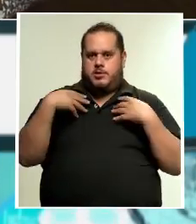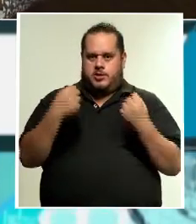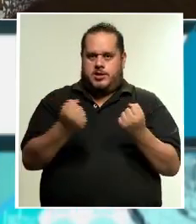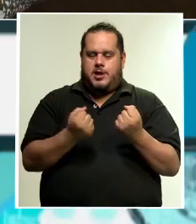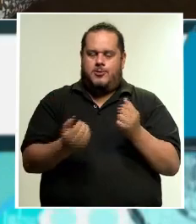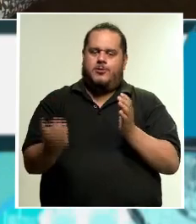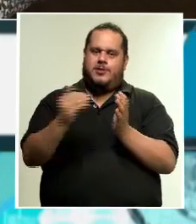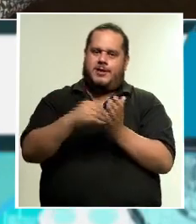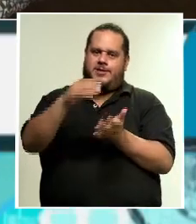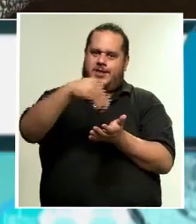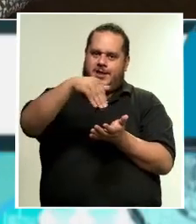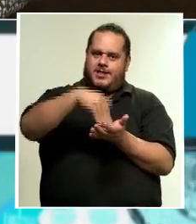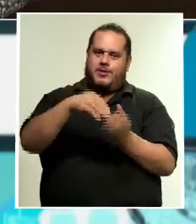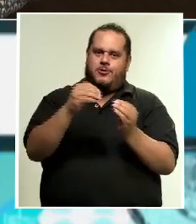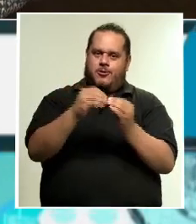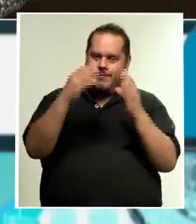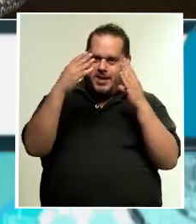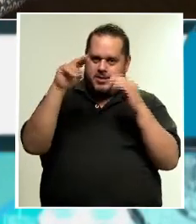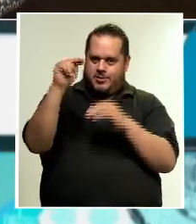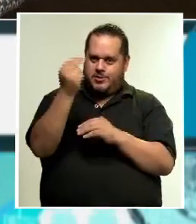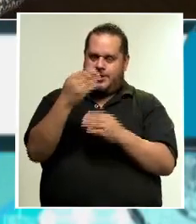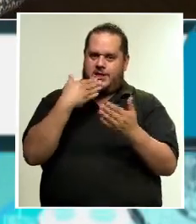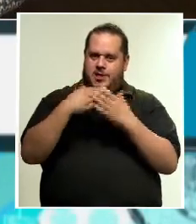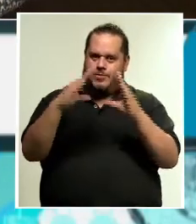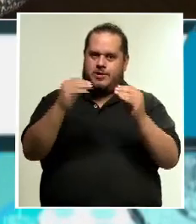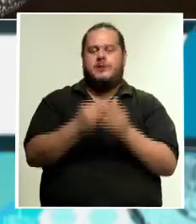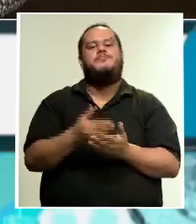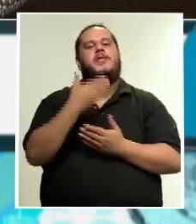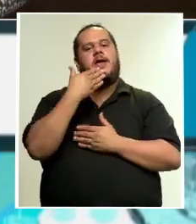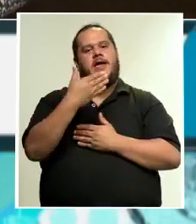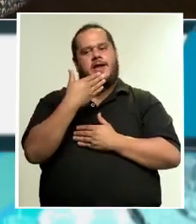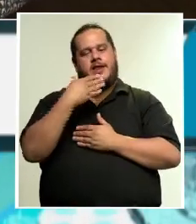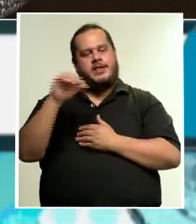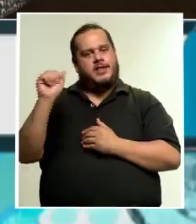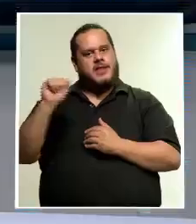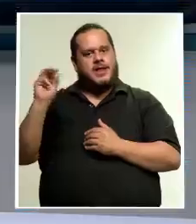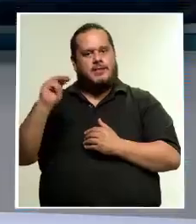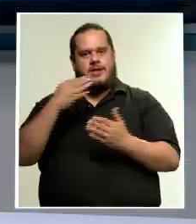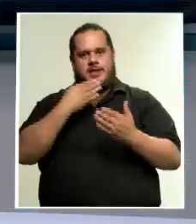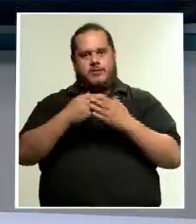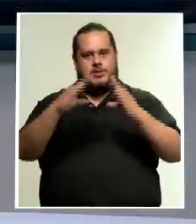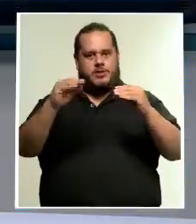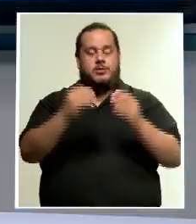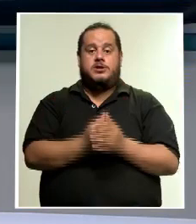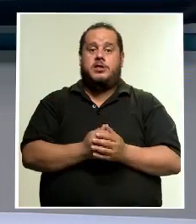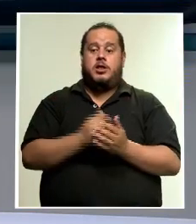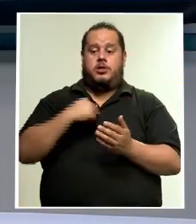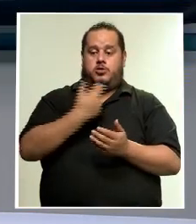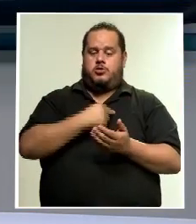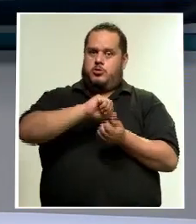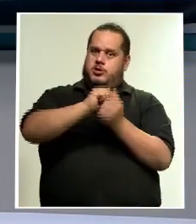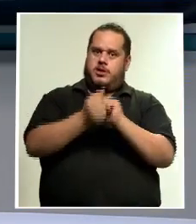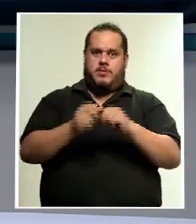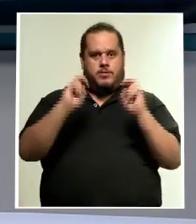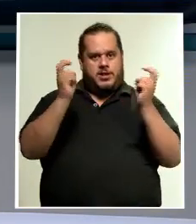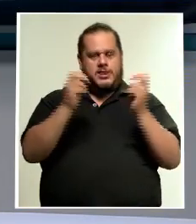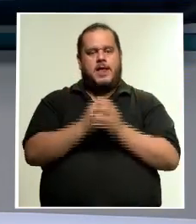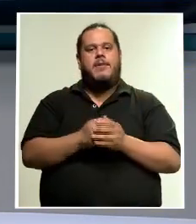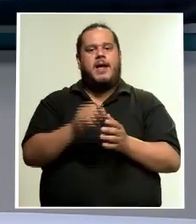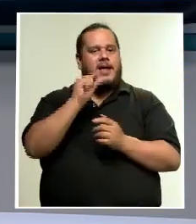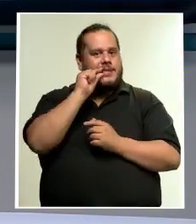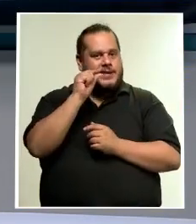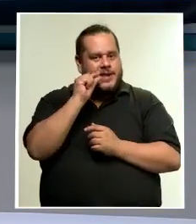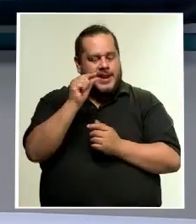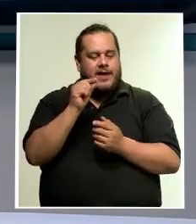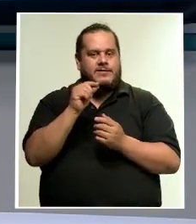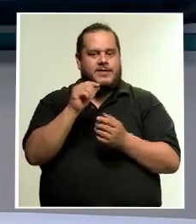principal donde tiene más noticias. Buenas noches. Gracias, Ana Marta, por esta información. Muy buenas noches. Nosotros cambiamos de tema. El cannabis medicinal y